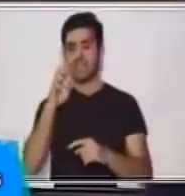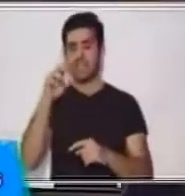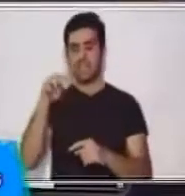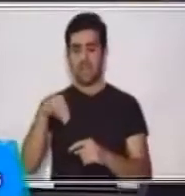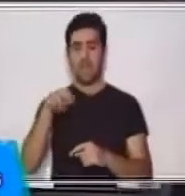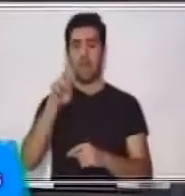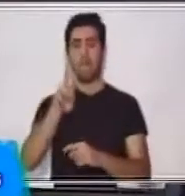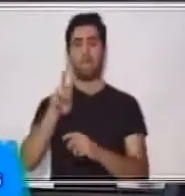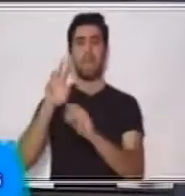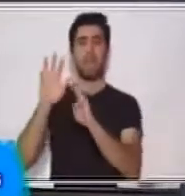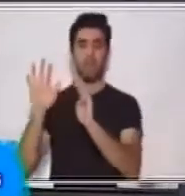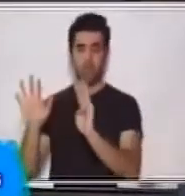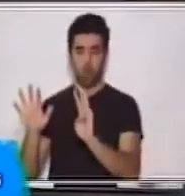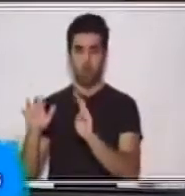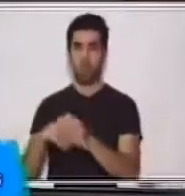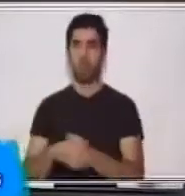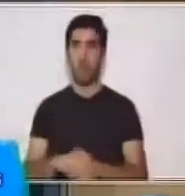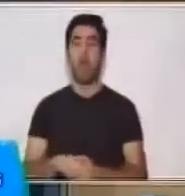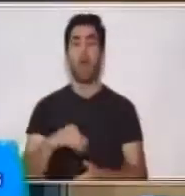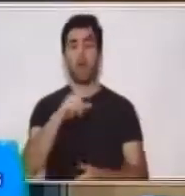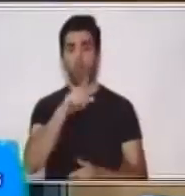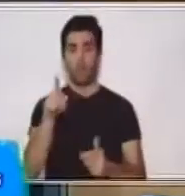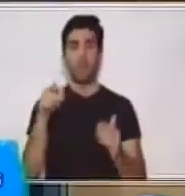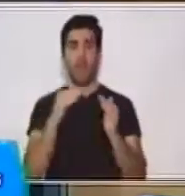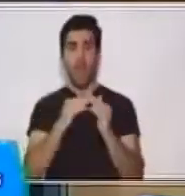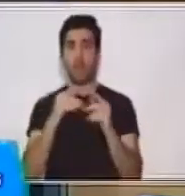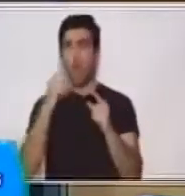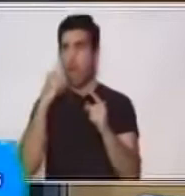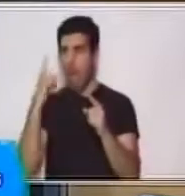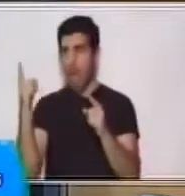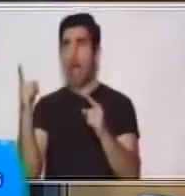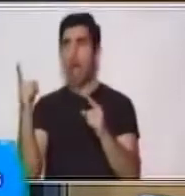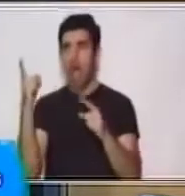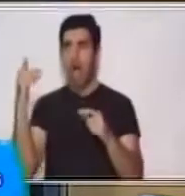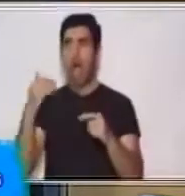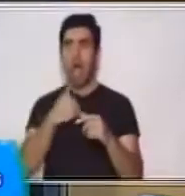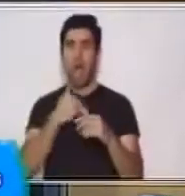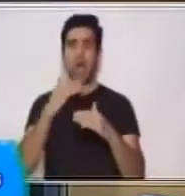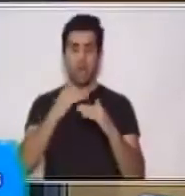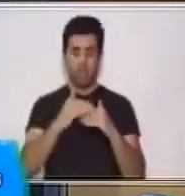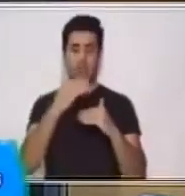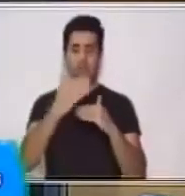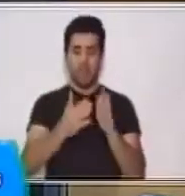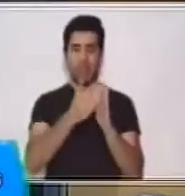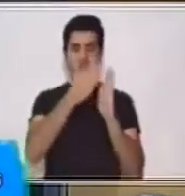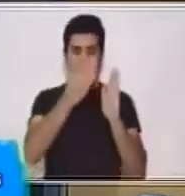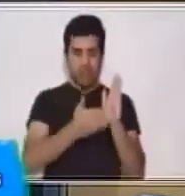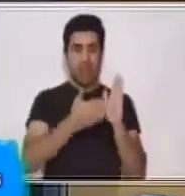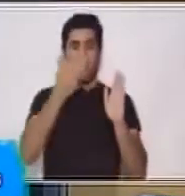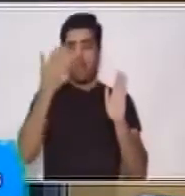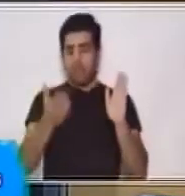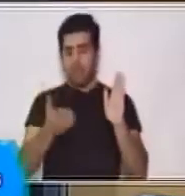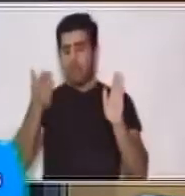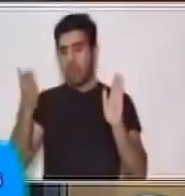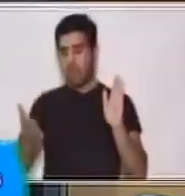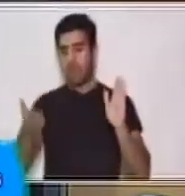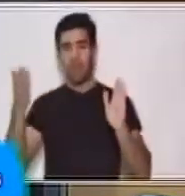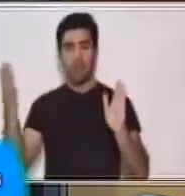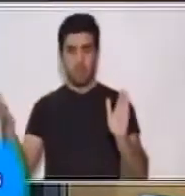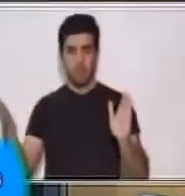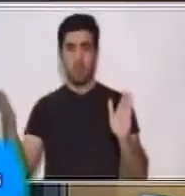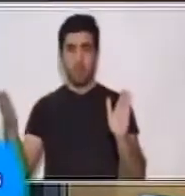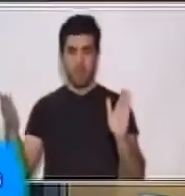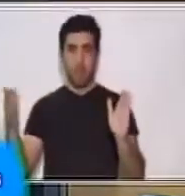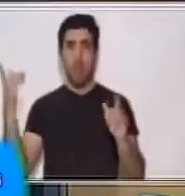pueden observar allá en casa que sigue patrones, ¿sí? Se sigue despejando, se encuentra la incógnita, y